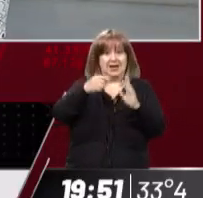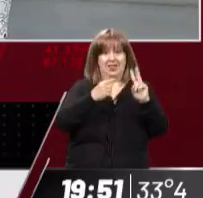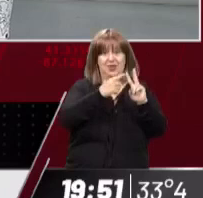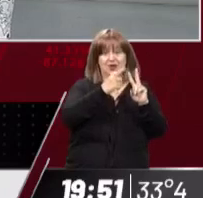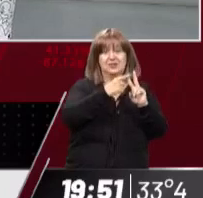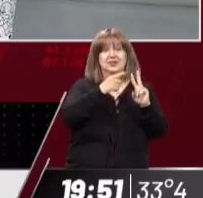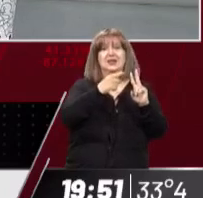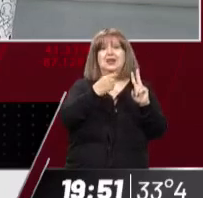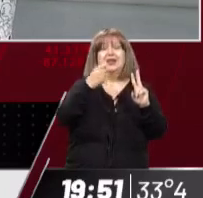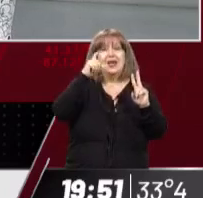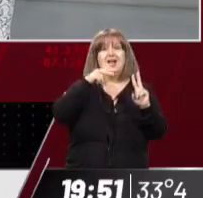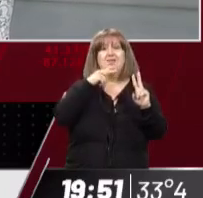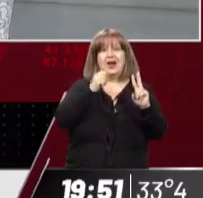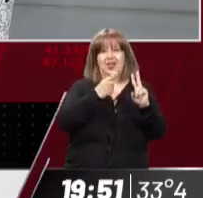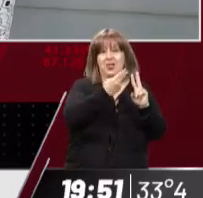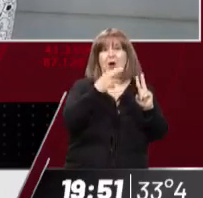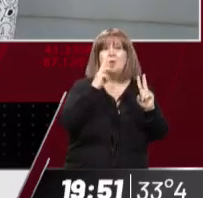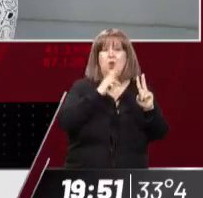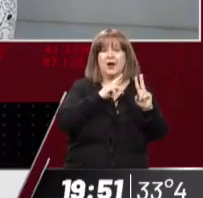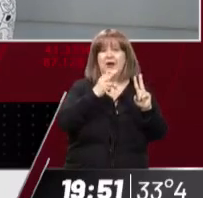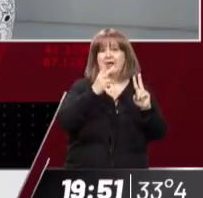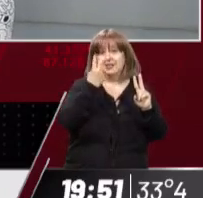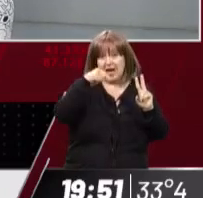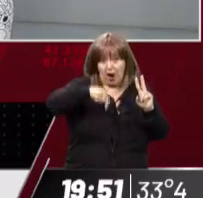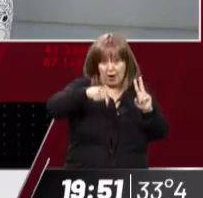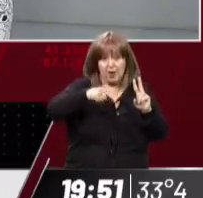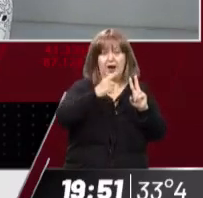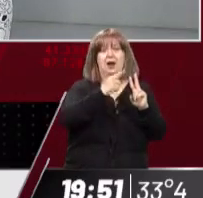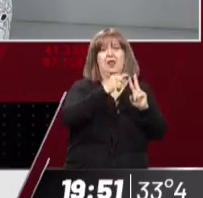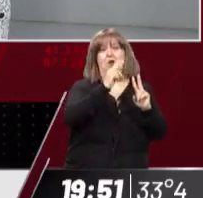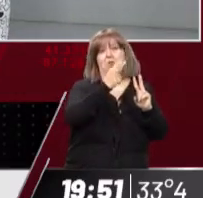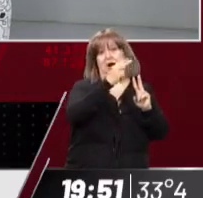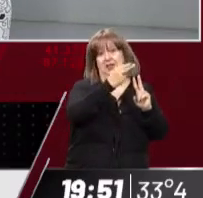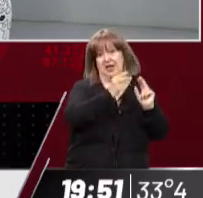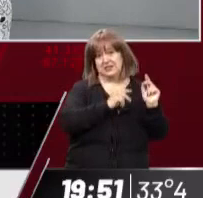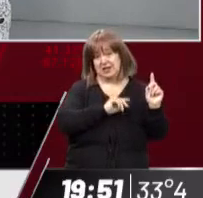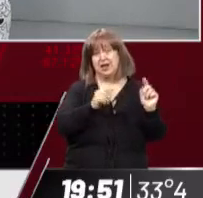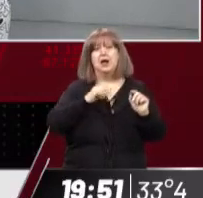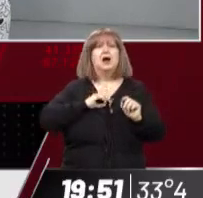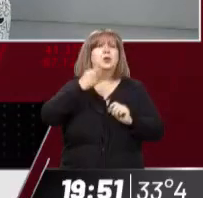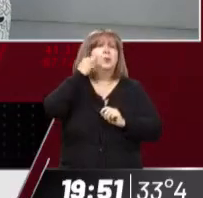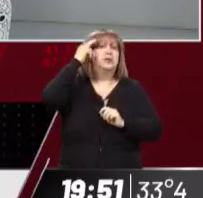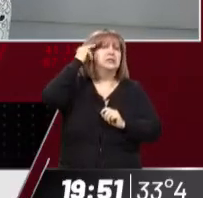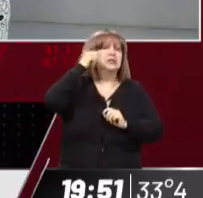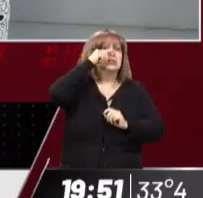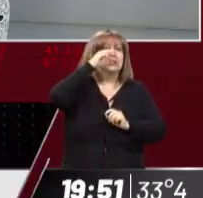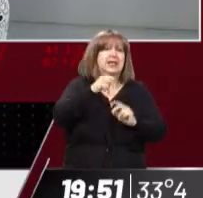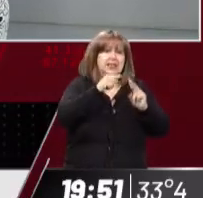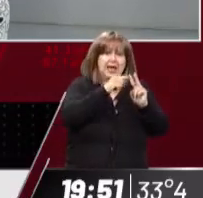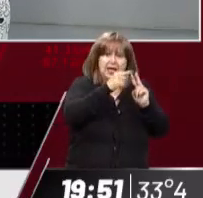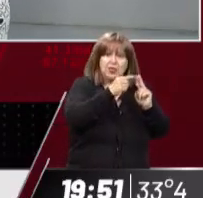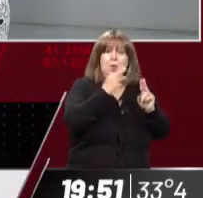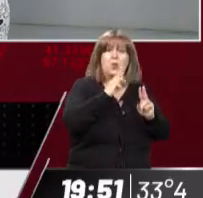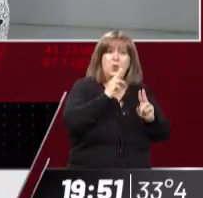eran las representantes, que ya están fallecidas, pero que desde los años 70 investigaban